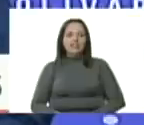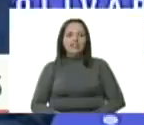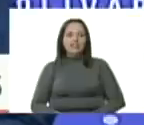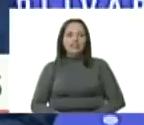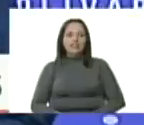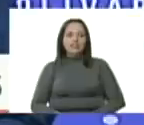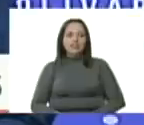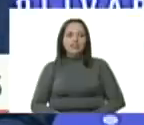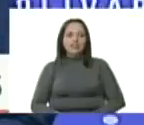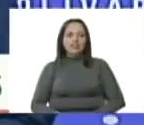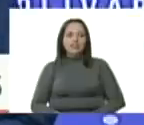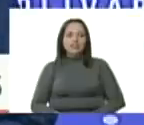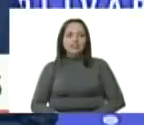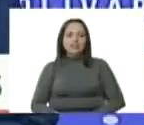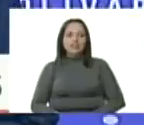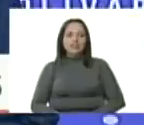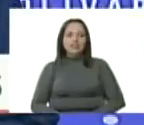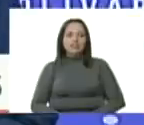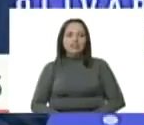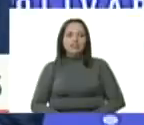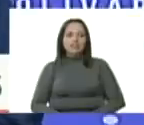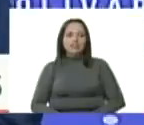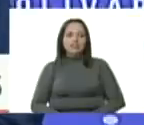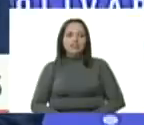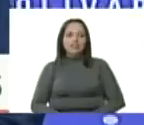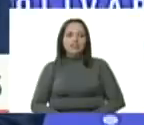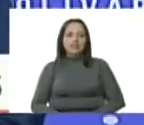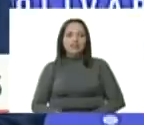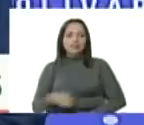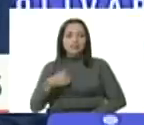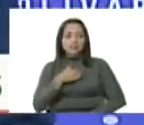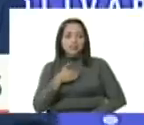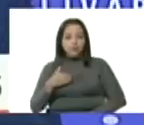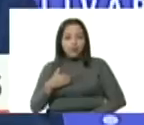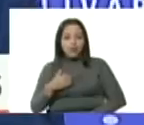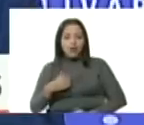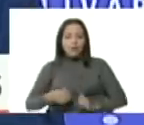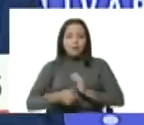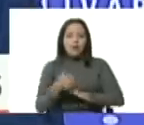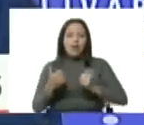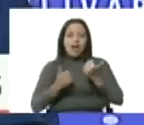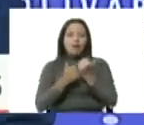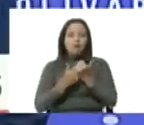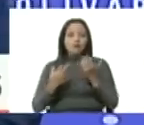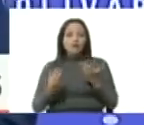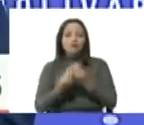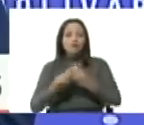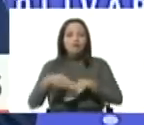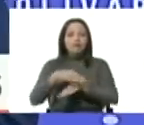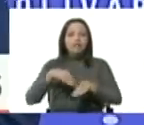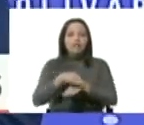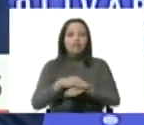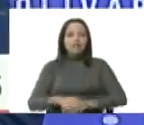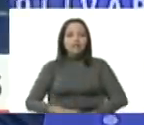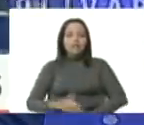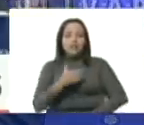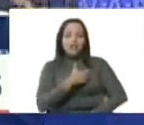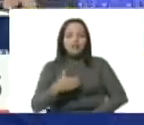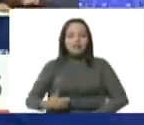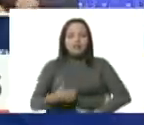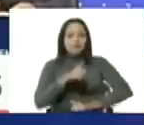Bueno, fíjense ustedes, yo le pido más apoyo junto al ministro Leal Tellería, la vicepresidenta ejecutiva que está en esa